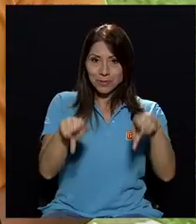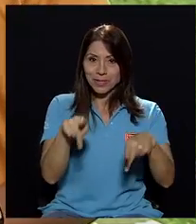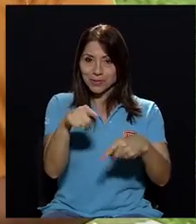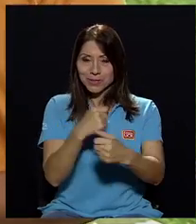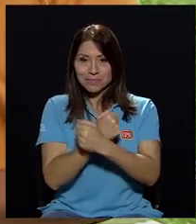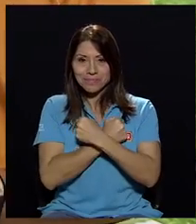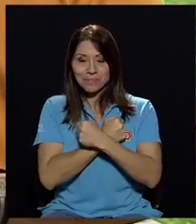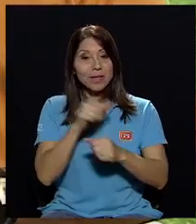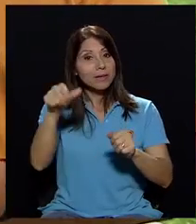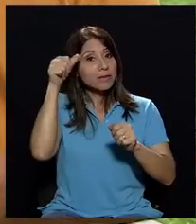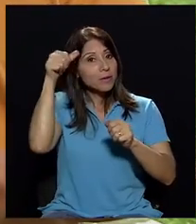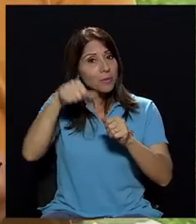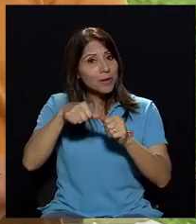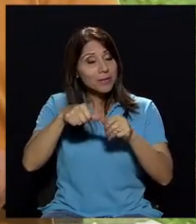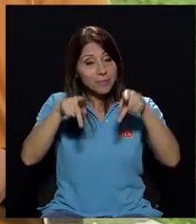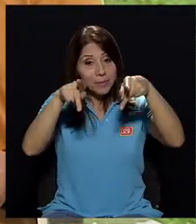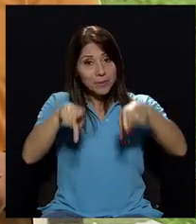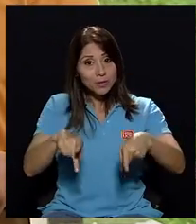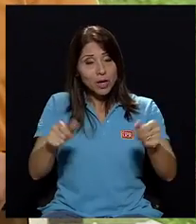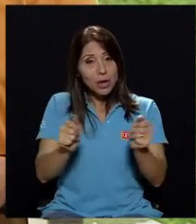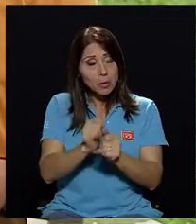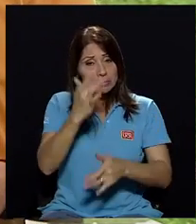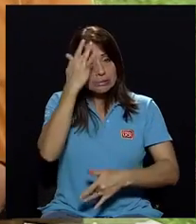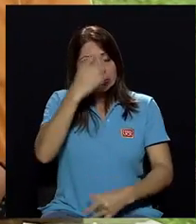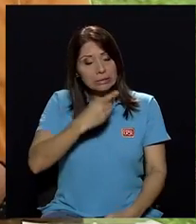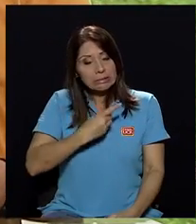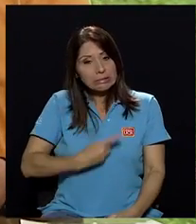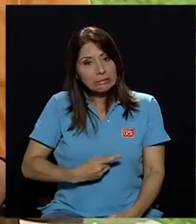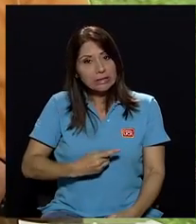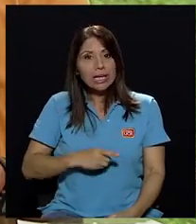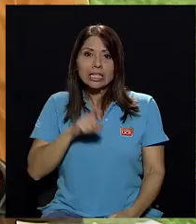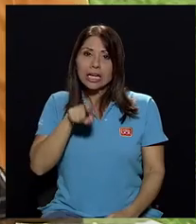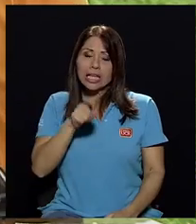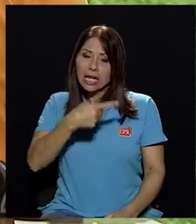seres queridos. Recuerde que una persona con depresión